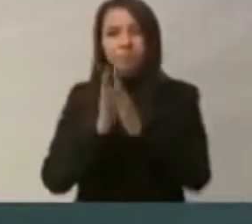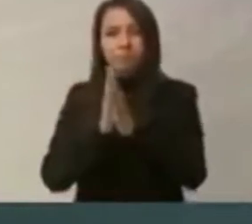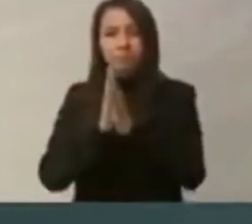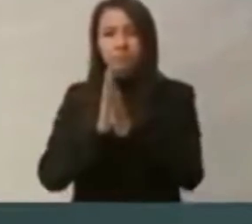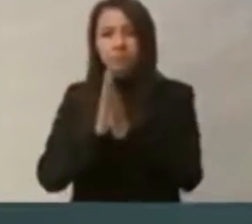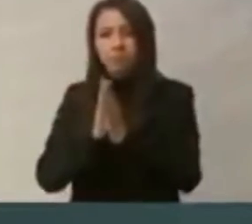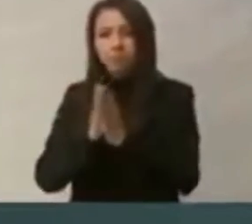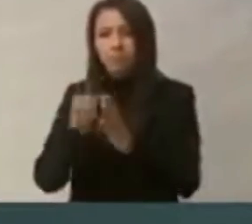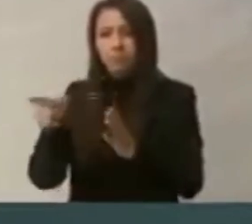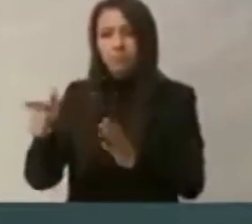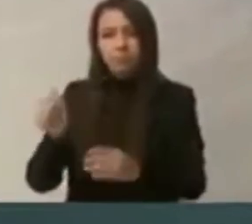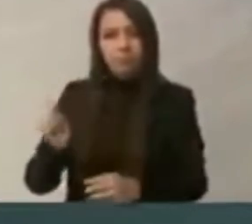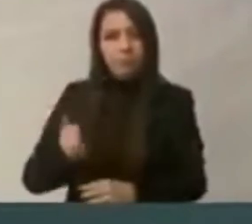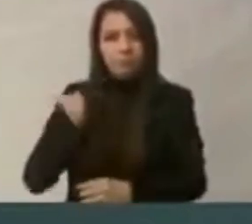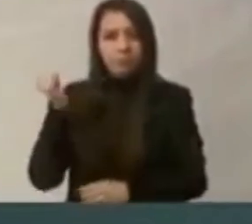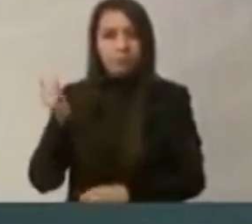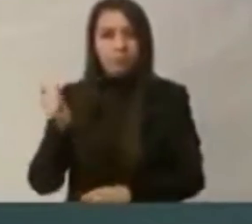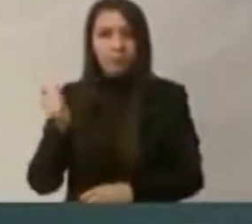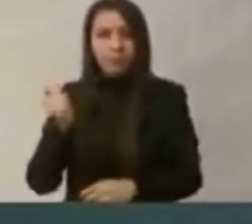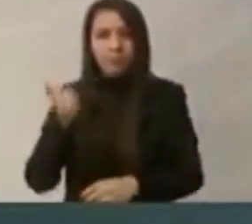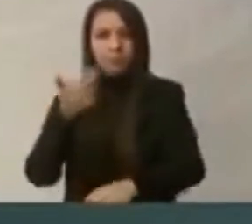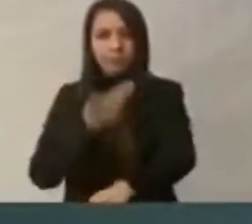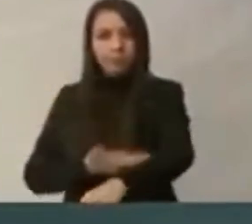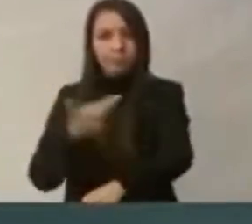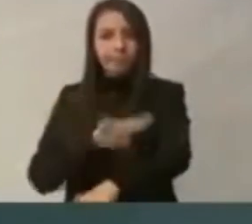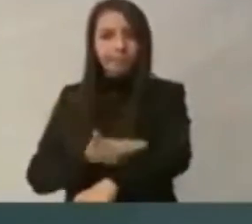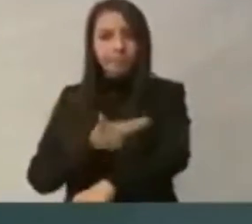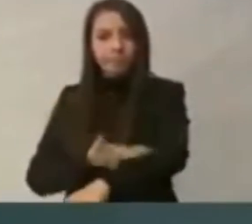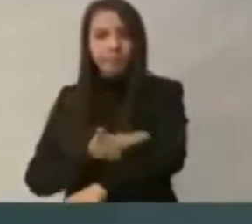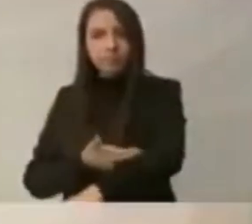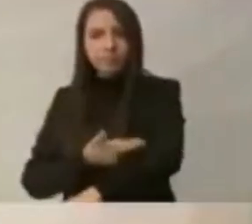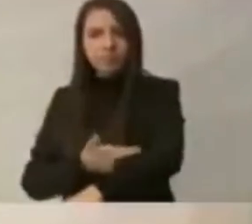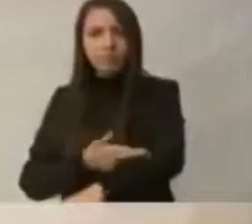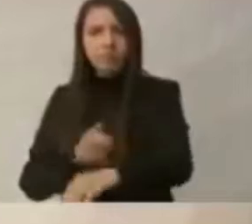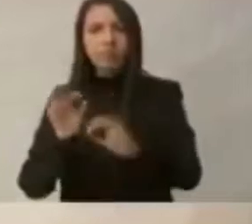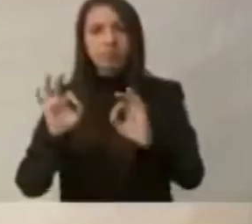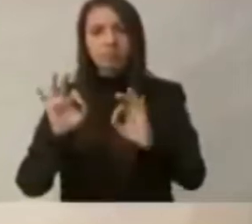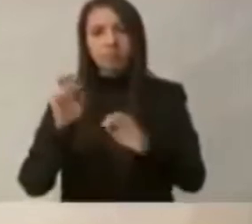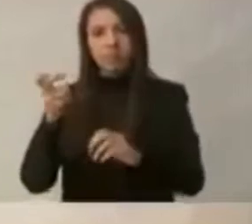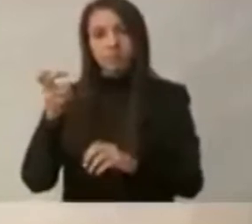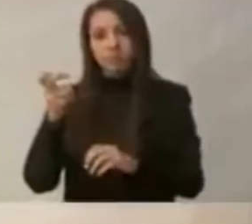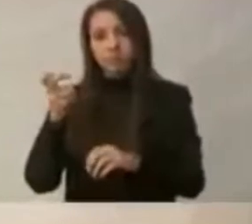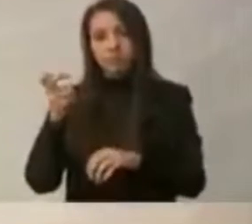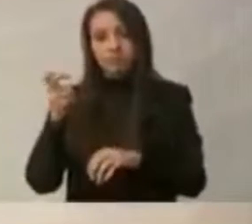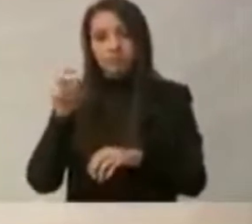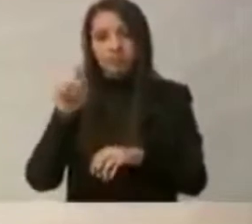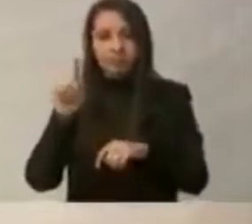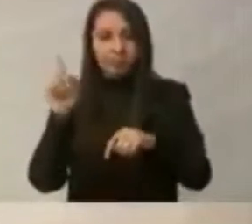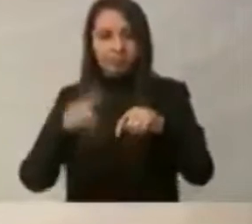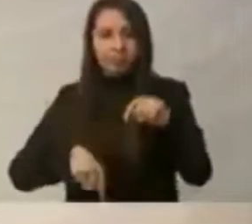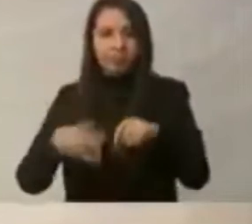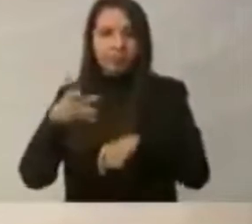conformidad con la ley se resuelva en definitiva este asunto.